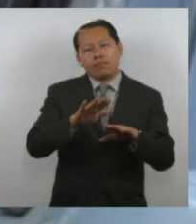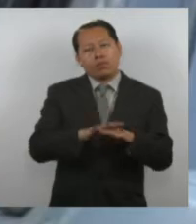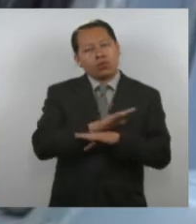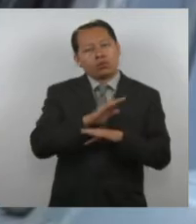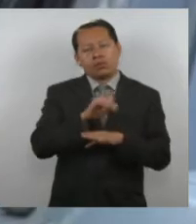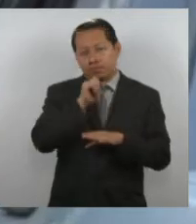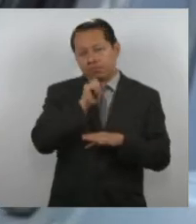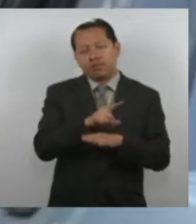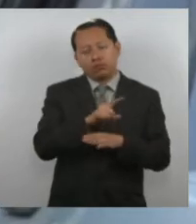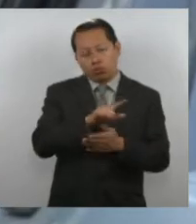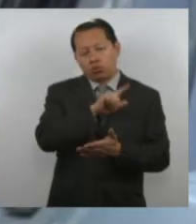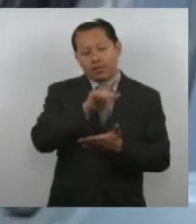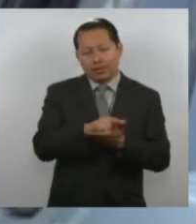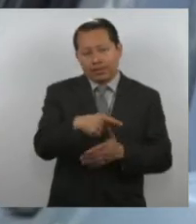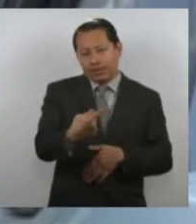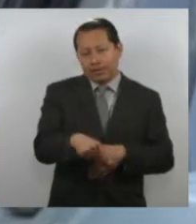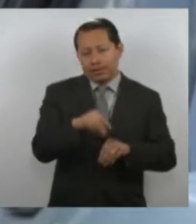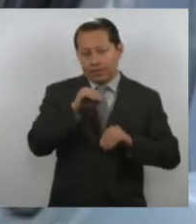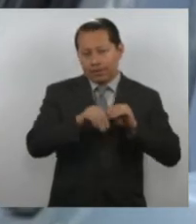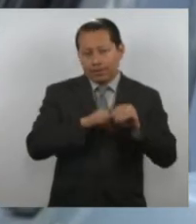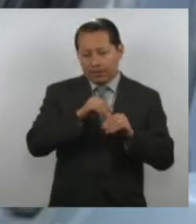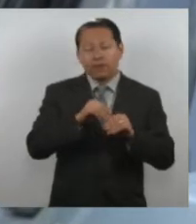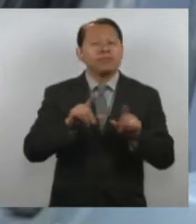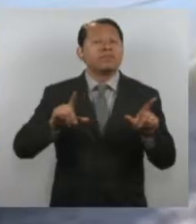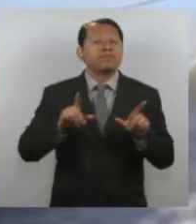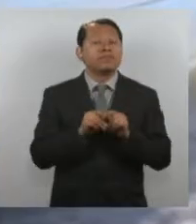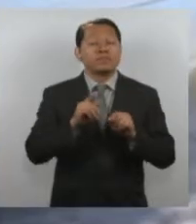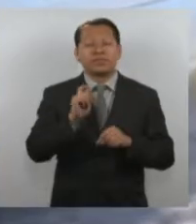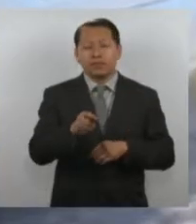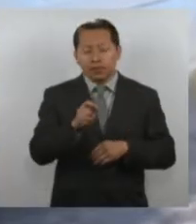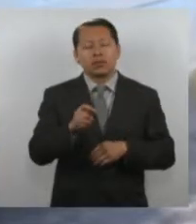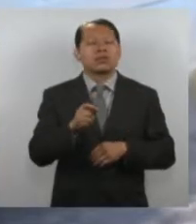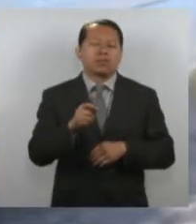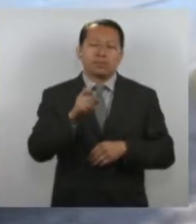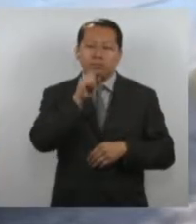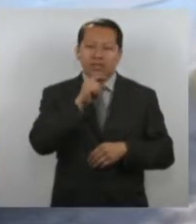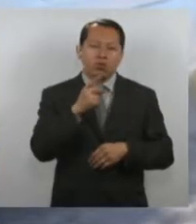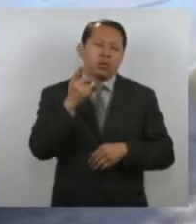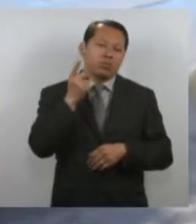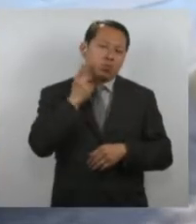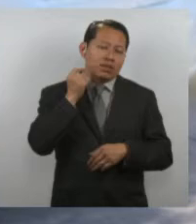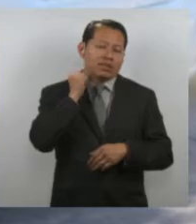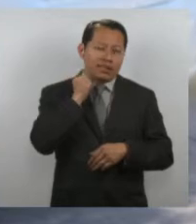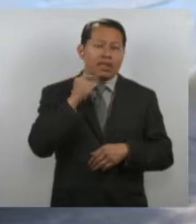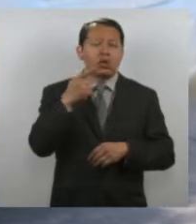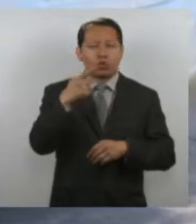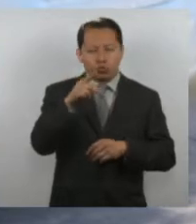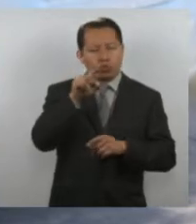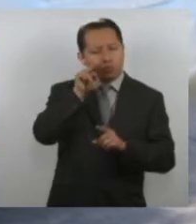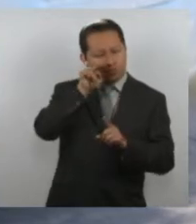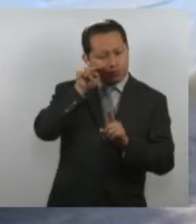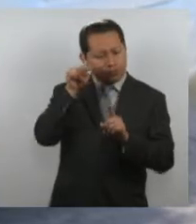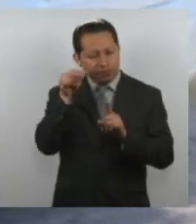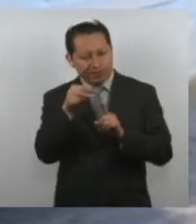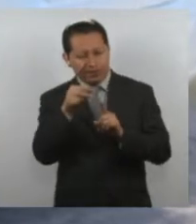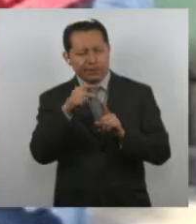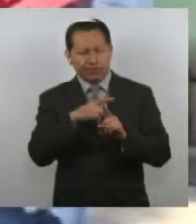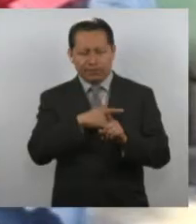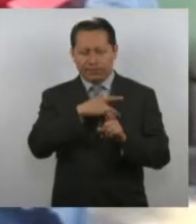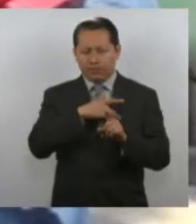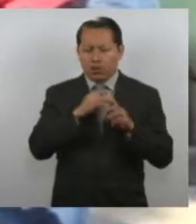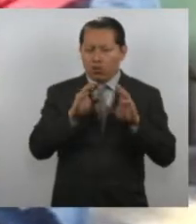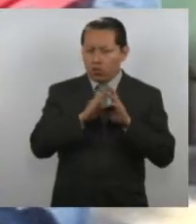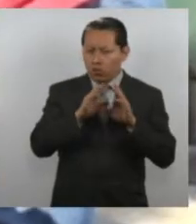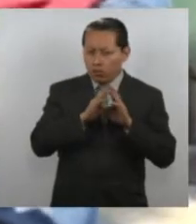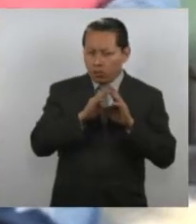del legislativo. Entonces, en conclusión, el Poder Legislativo, desde su óptica, dice, necesitamos el